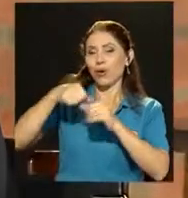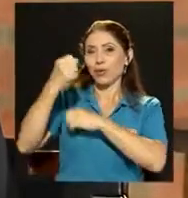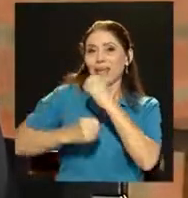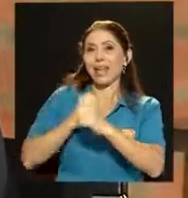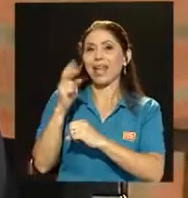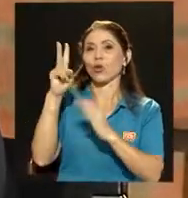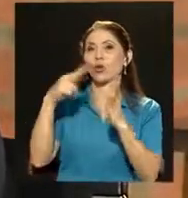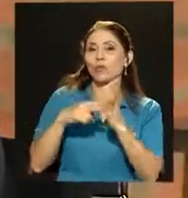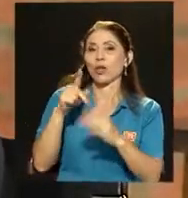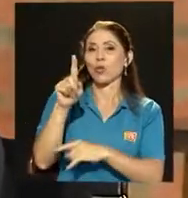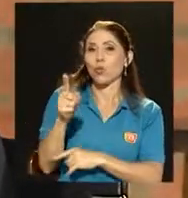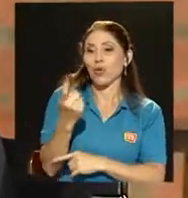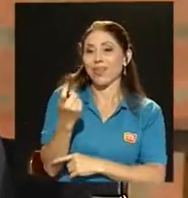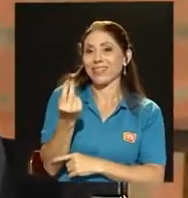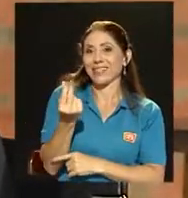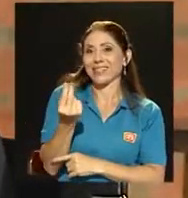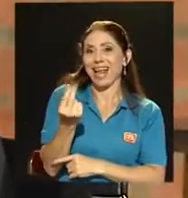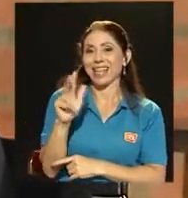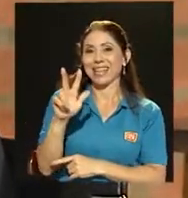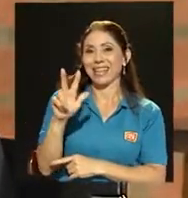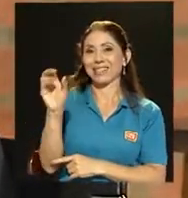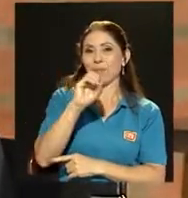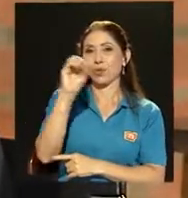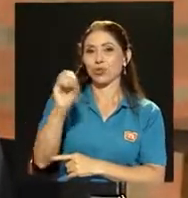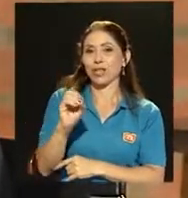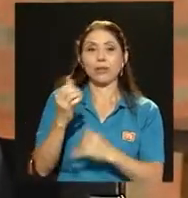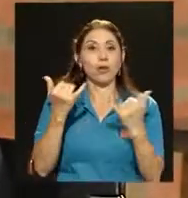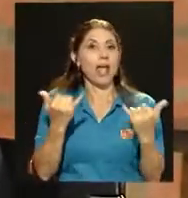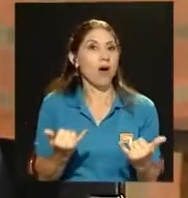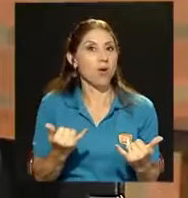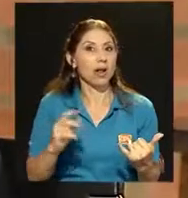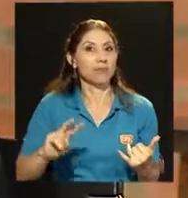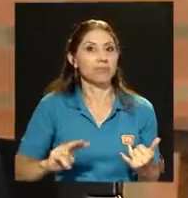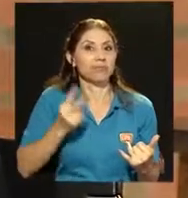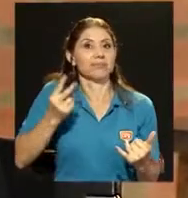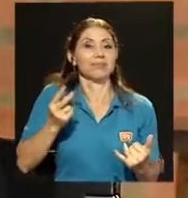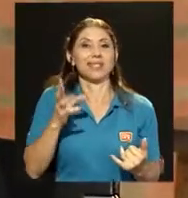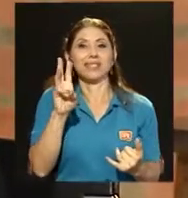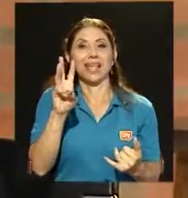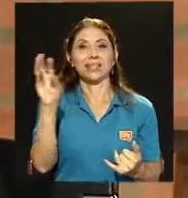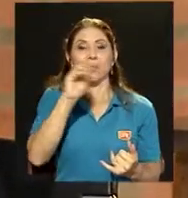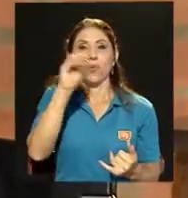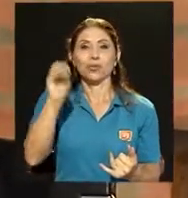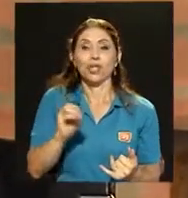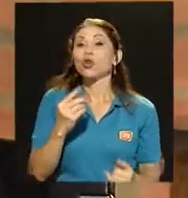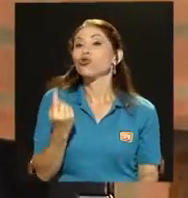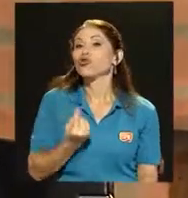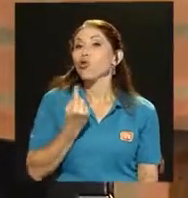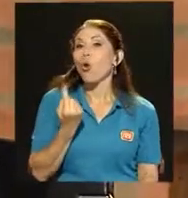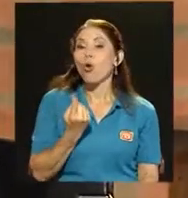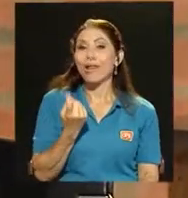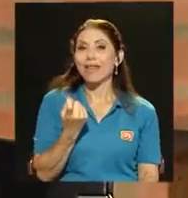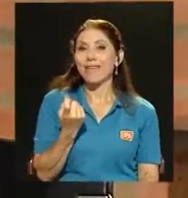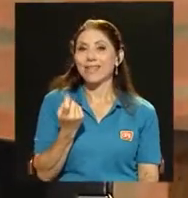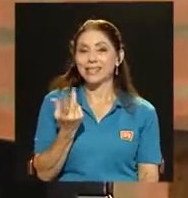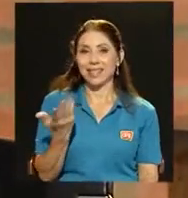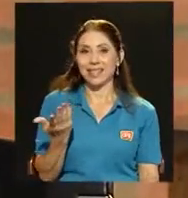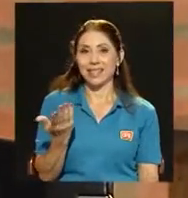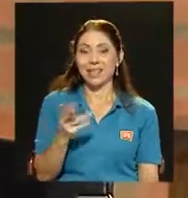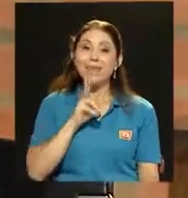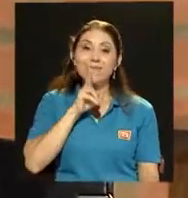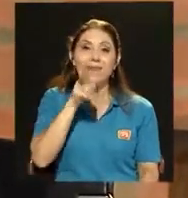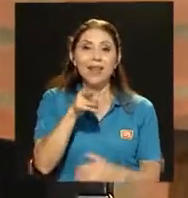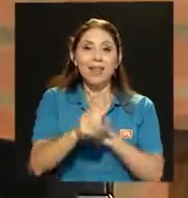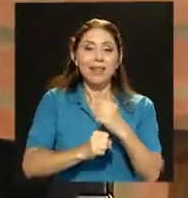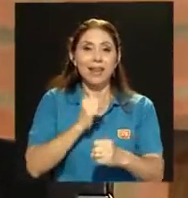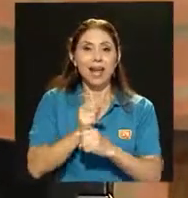era del 3% y ahora estamos en el 6%. Solo el déficit. En realidad, en el 2008 también